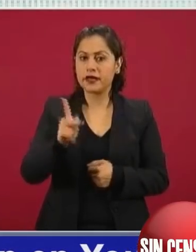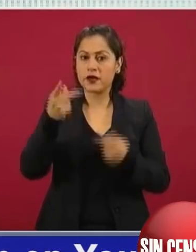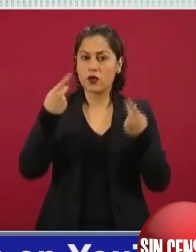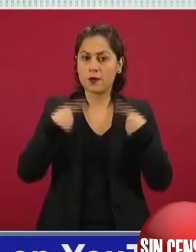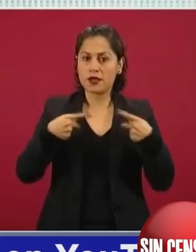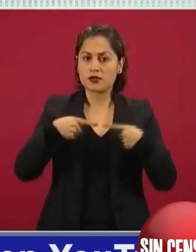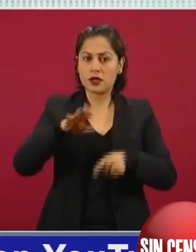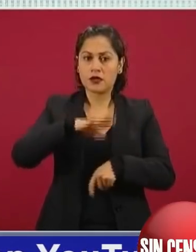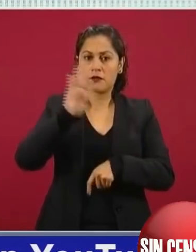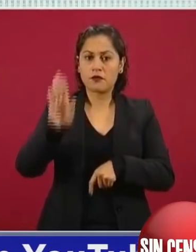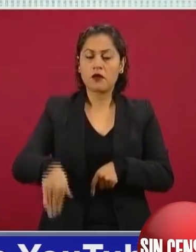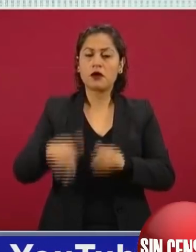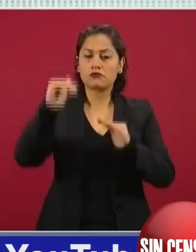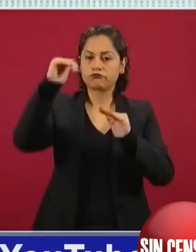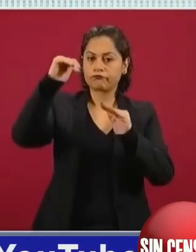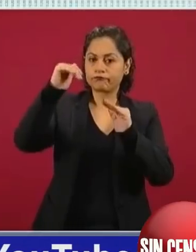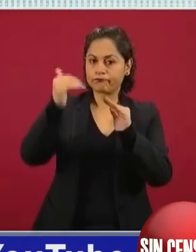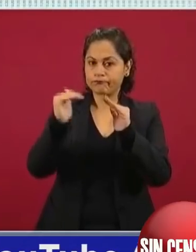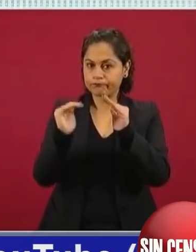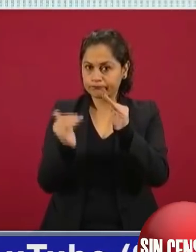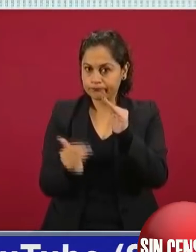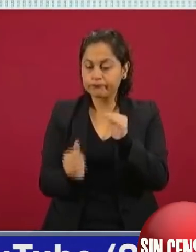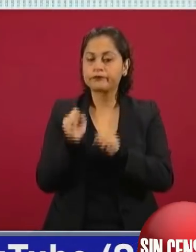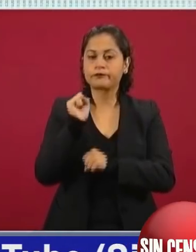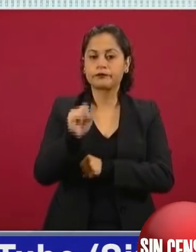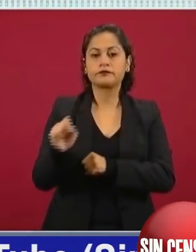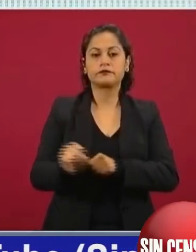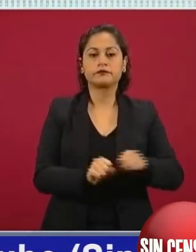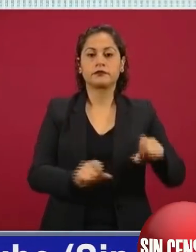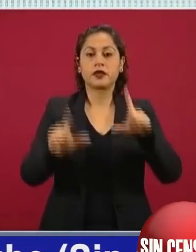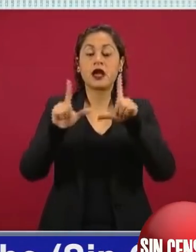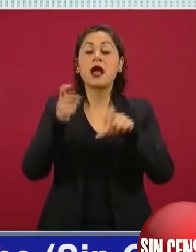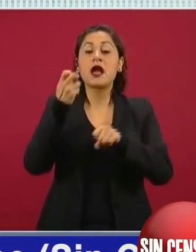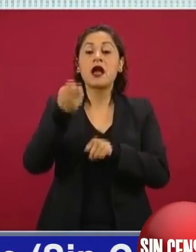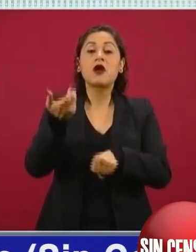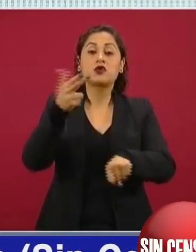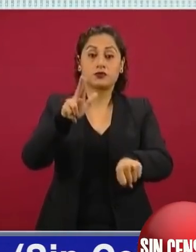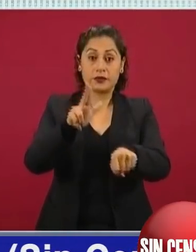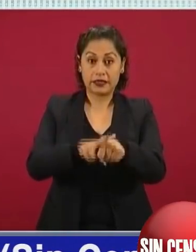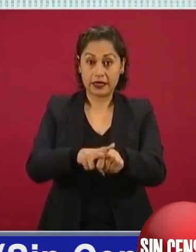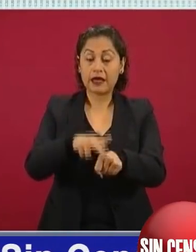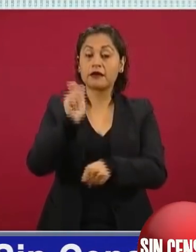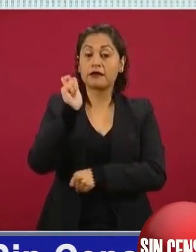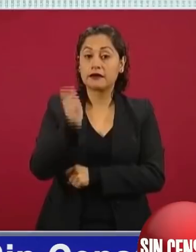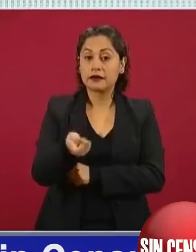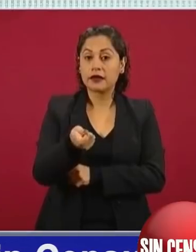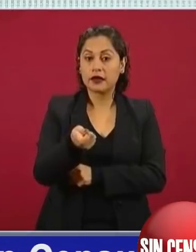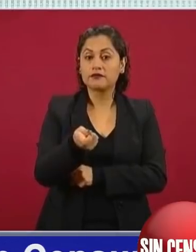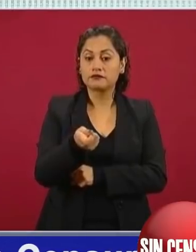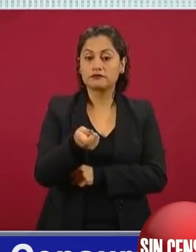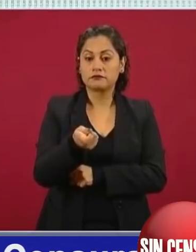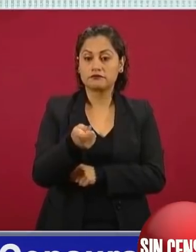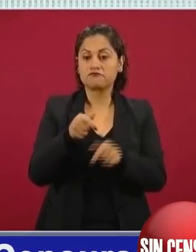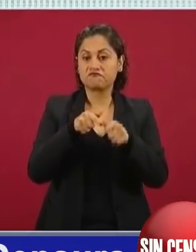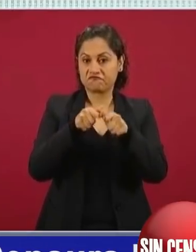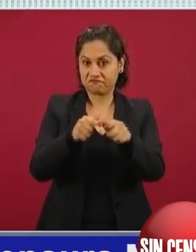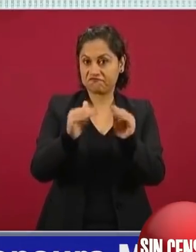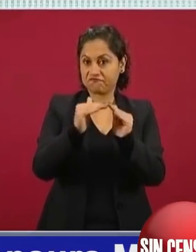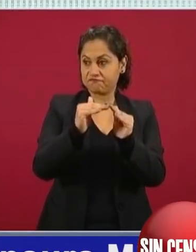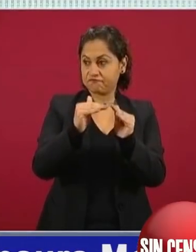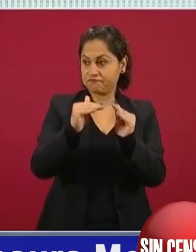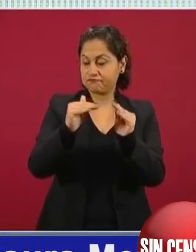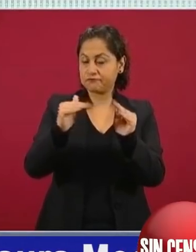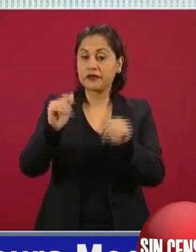La siguiente. Y la carga hospitalaria fue subiendo, vemos que recientemente entró también en meseta, eso ya